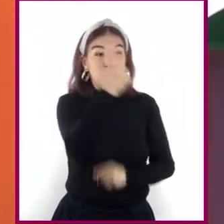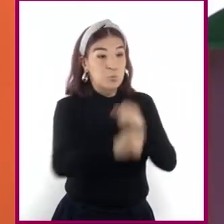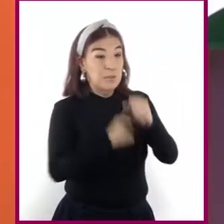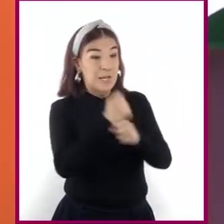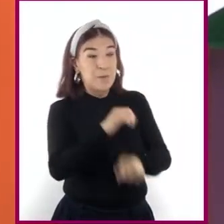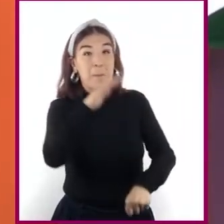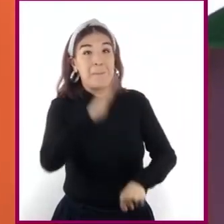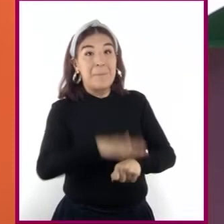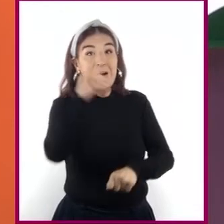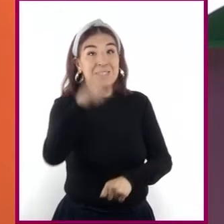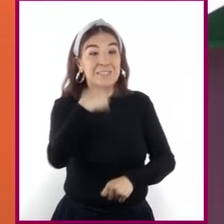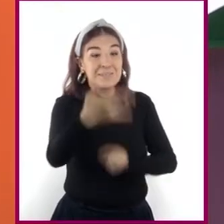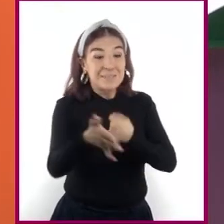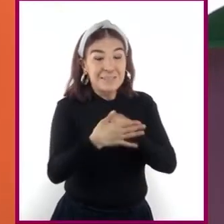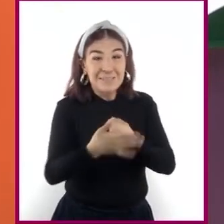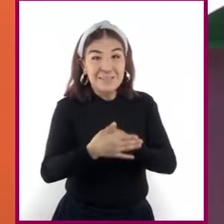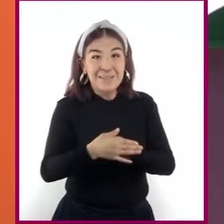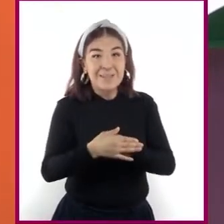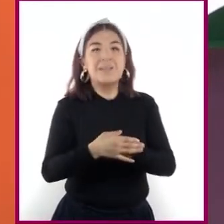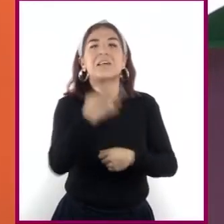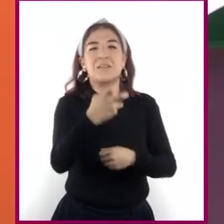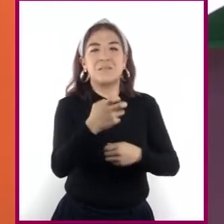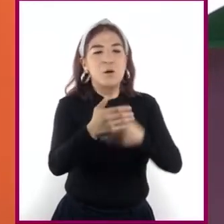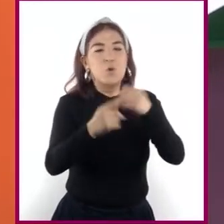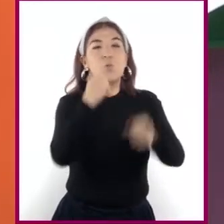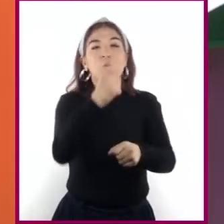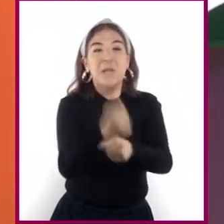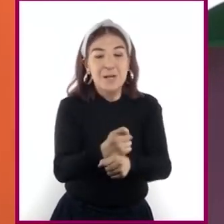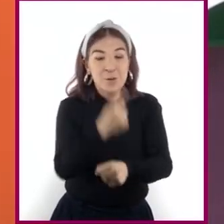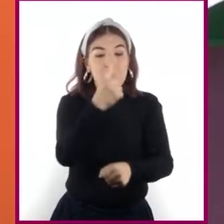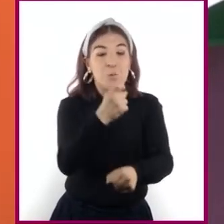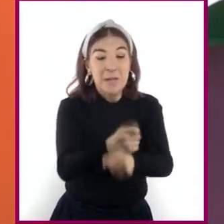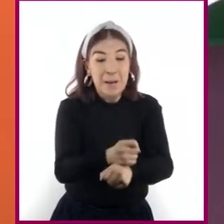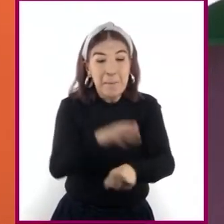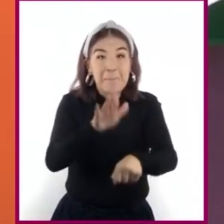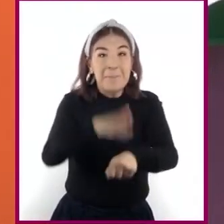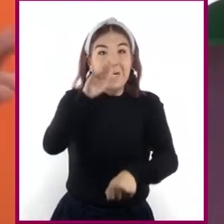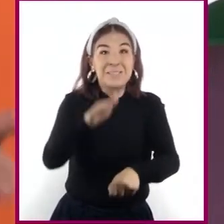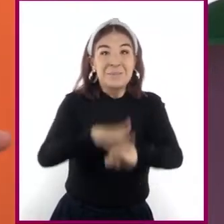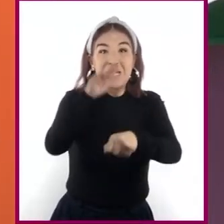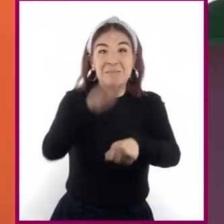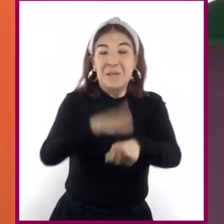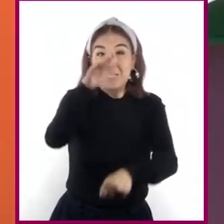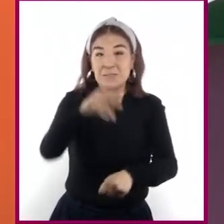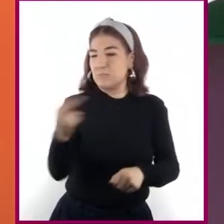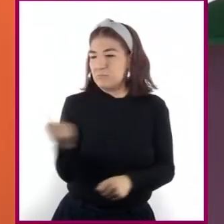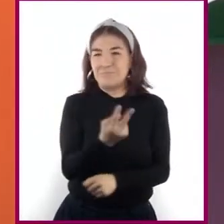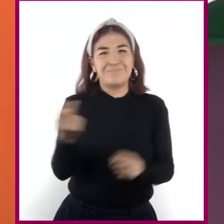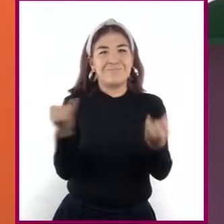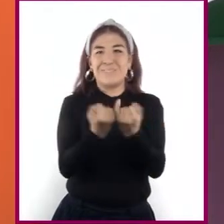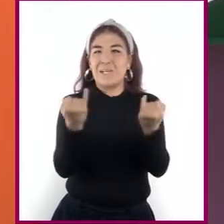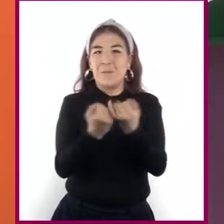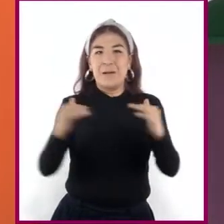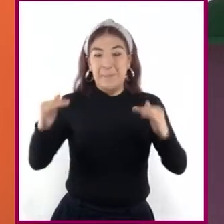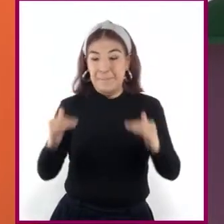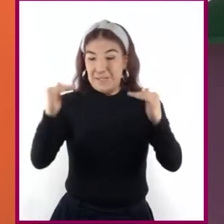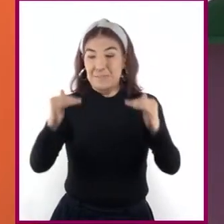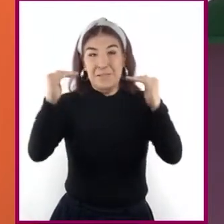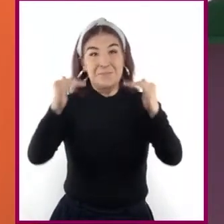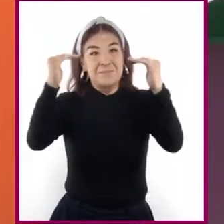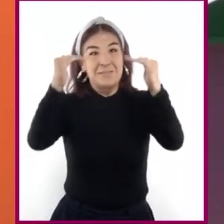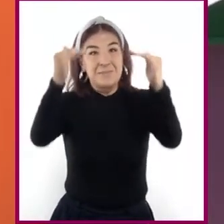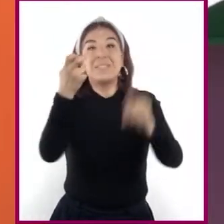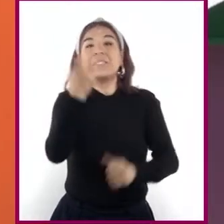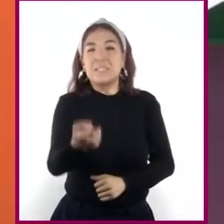año siguiente y así sucesivamente. Es decir, el tiempo los afecta por igual. Recomiendo ampliar un